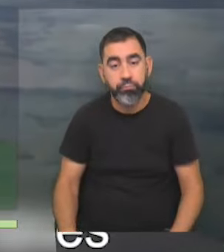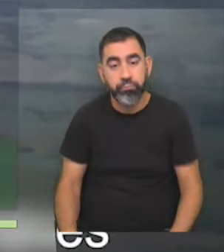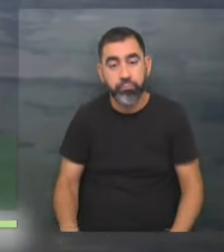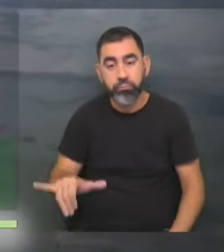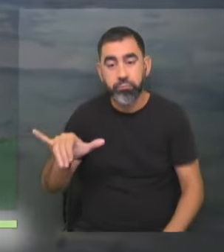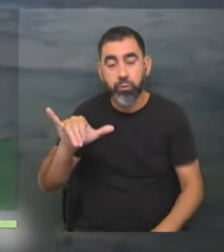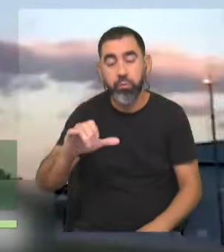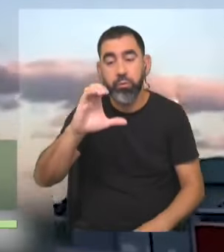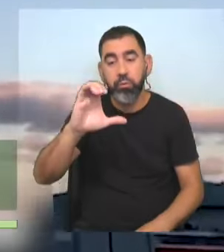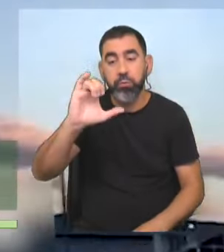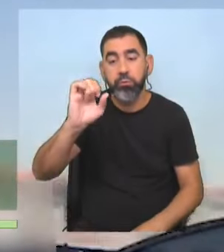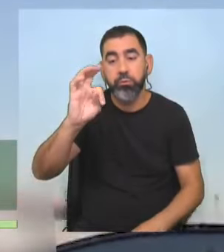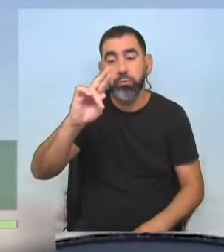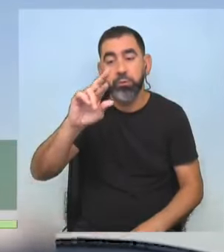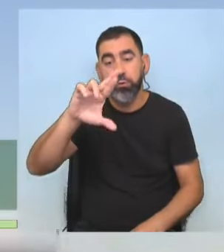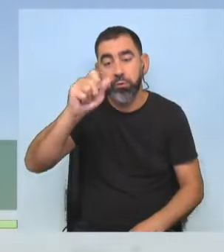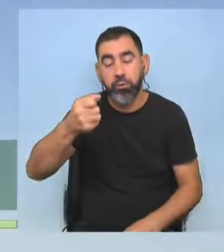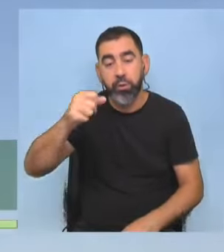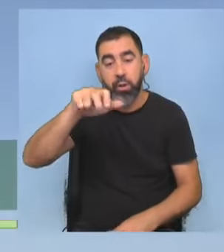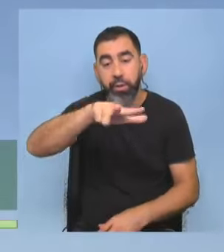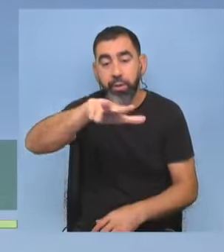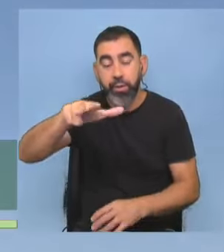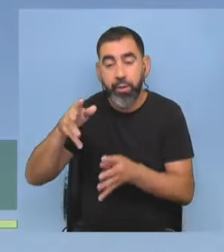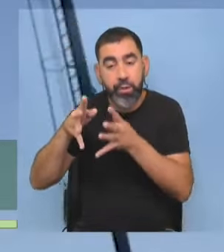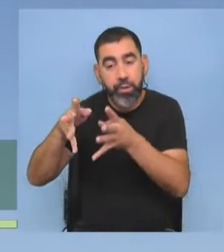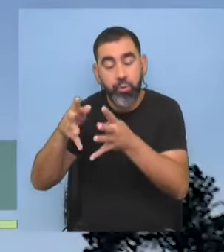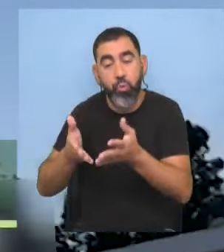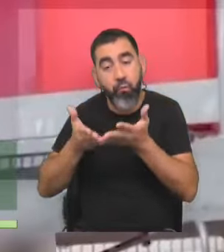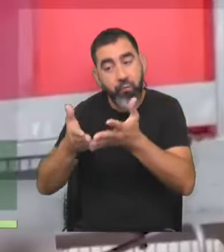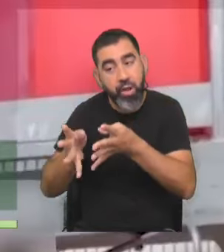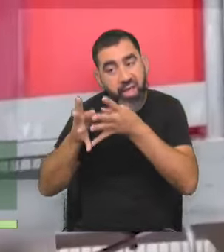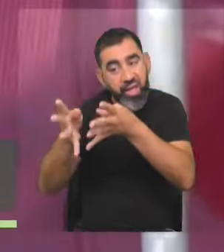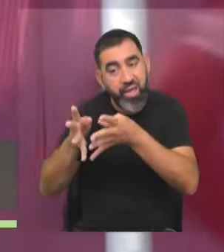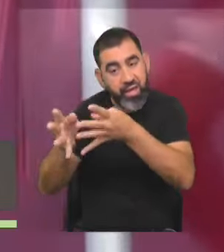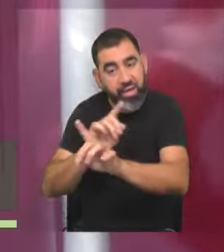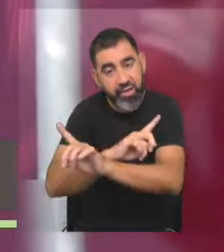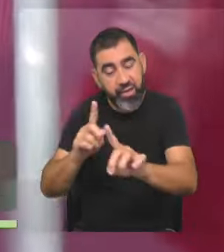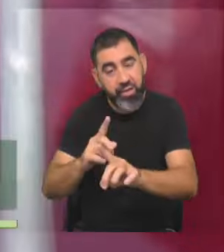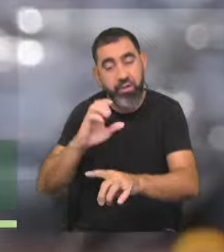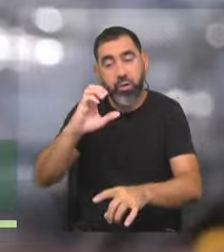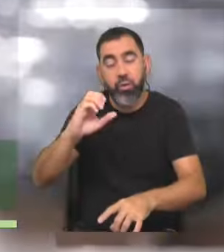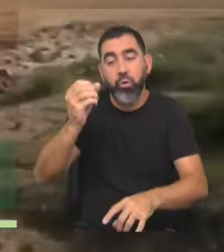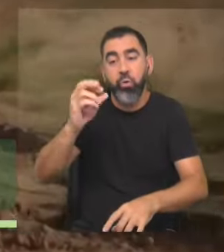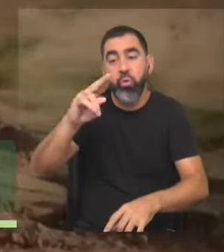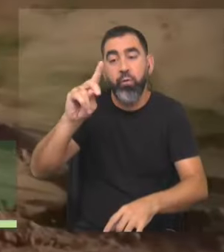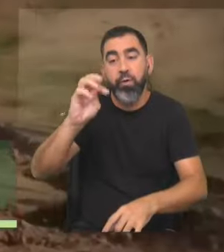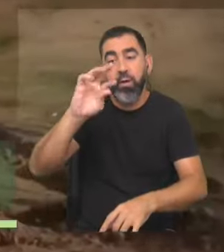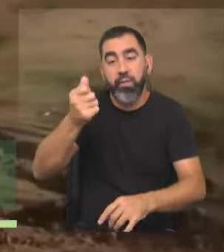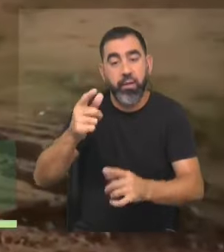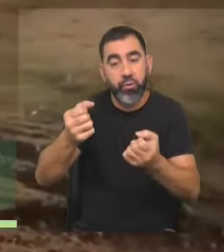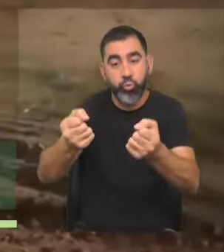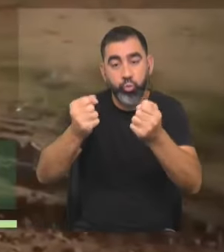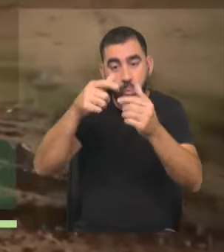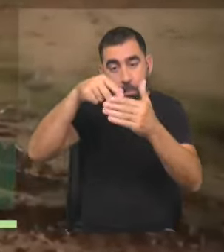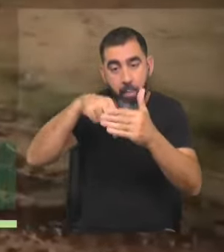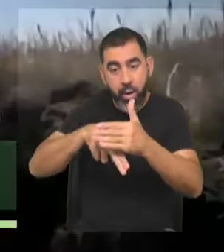cisterna helicópteros de ataque buques portahelicópteros buques de guerra Destructores corbetas y submarinos en el extremo